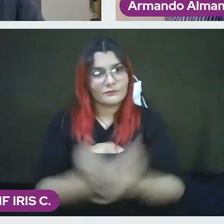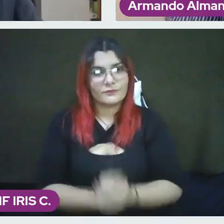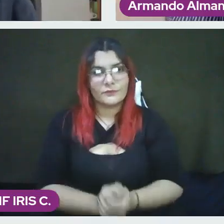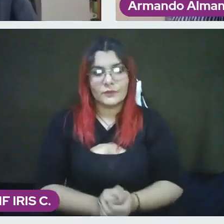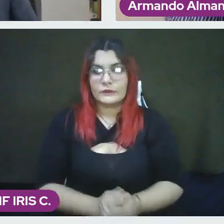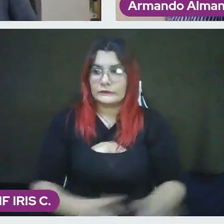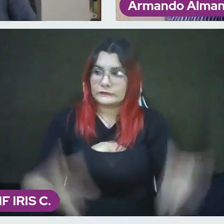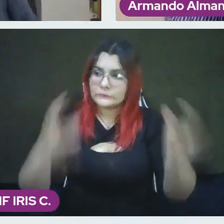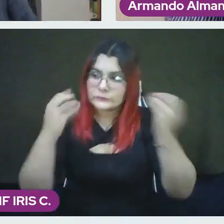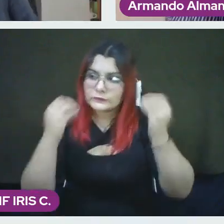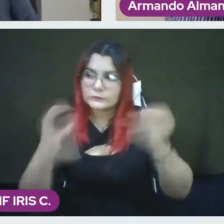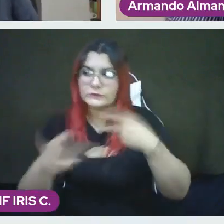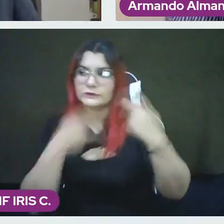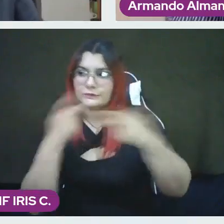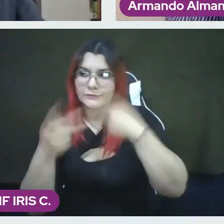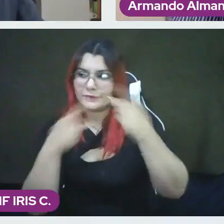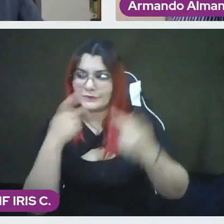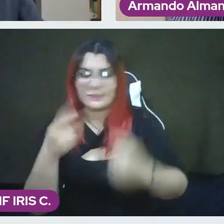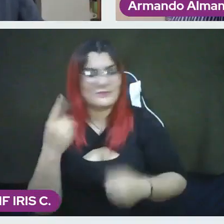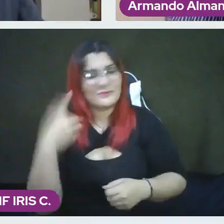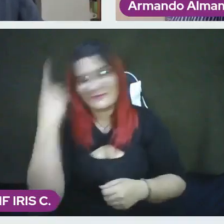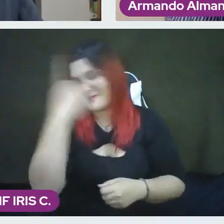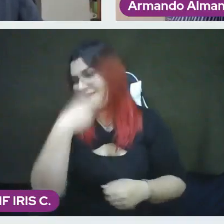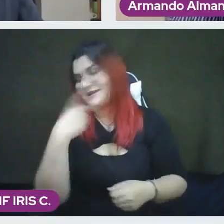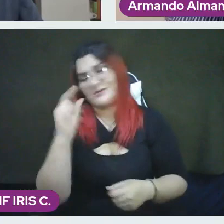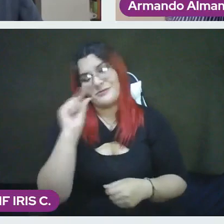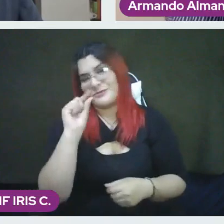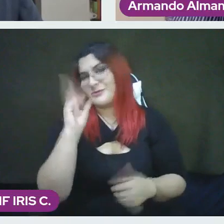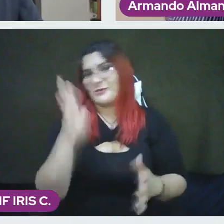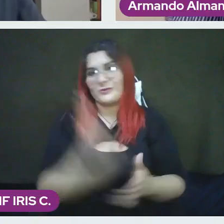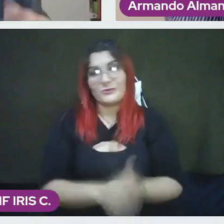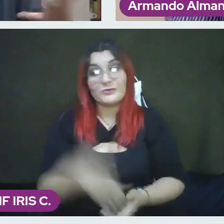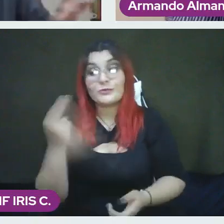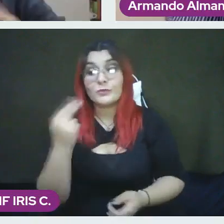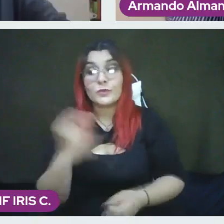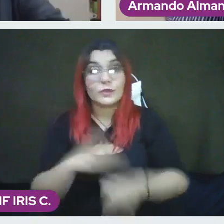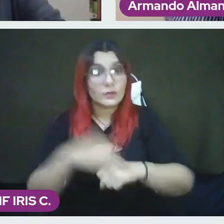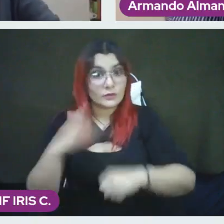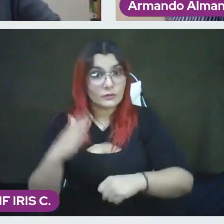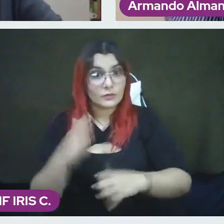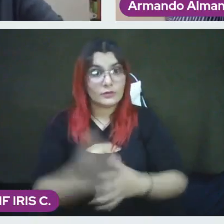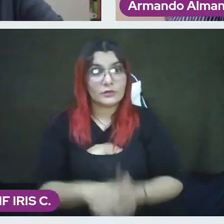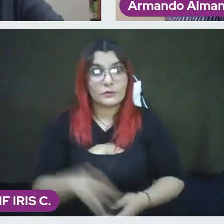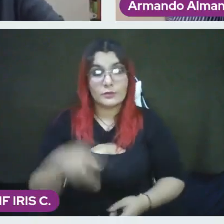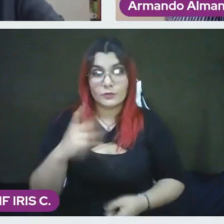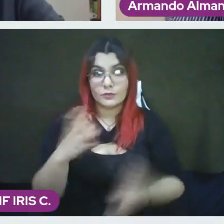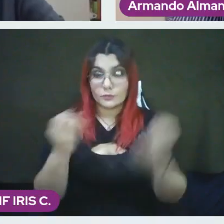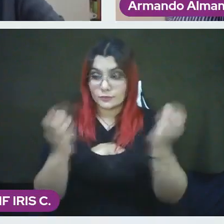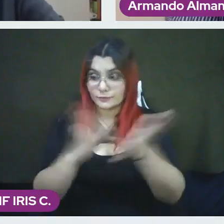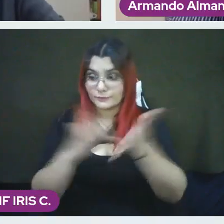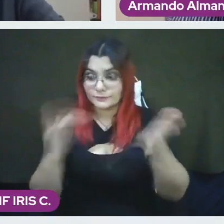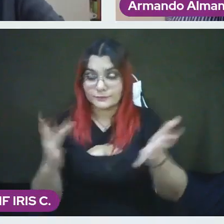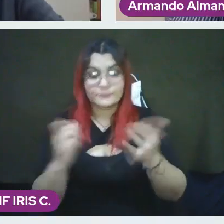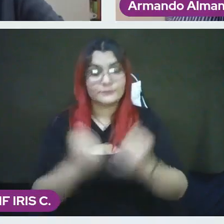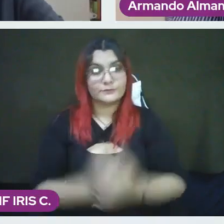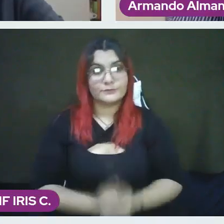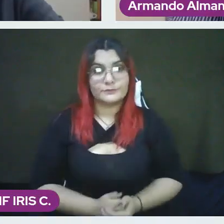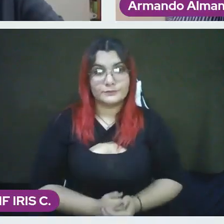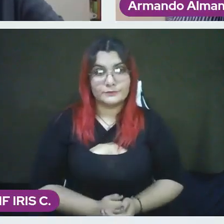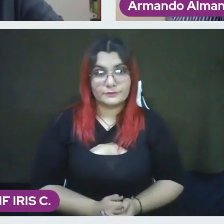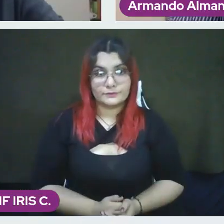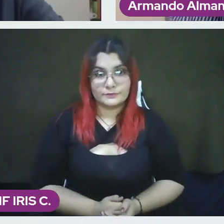charla, sino para muchas charlas, pero pues agradecemos porque nos deja con